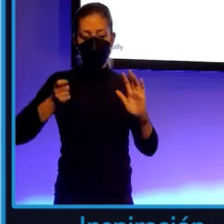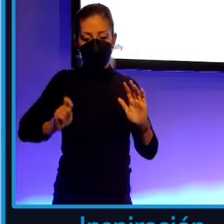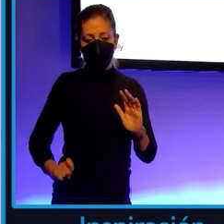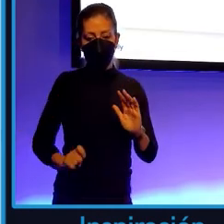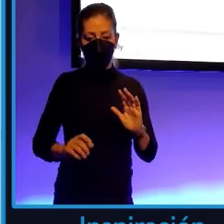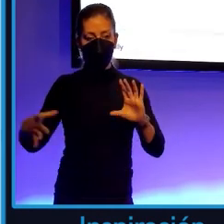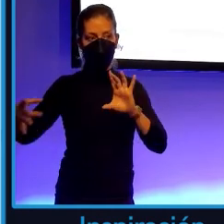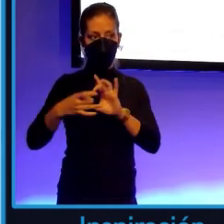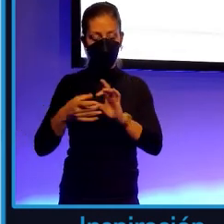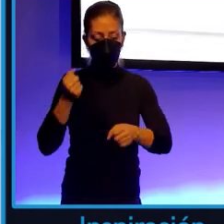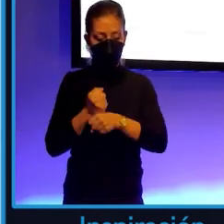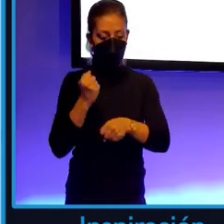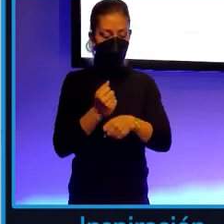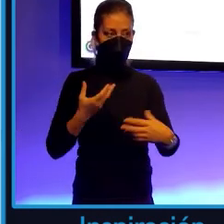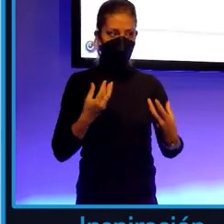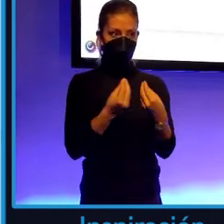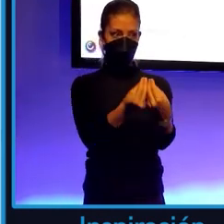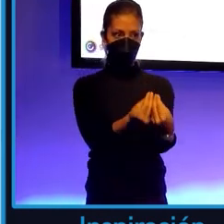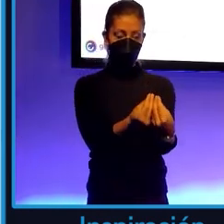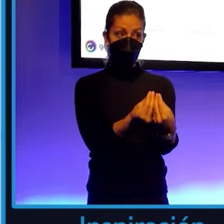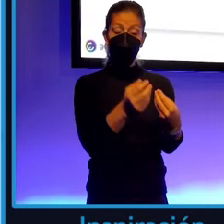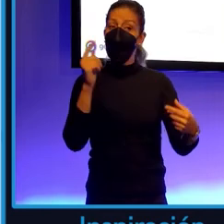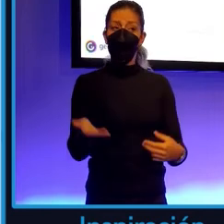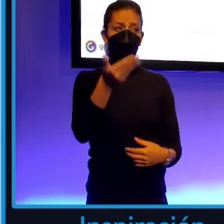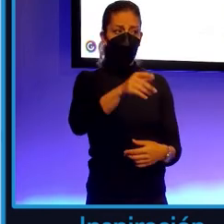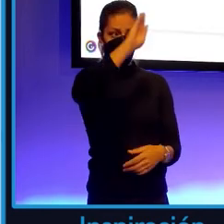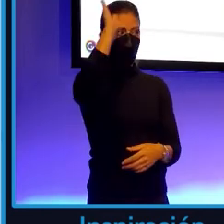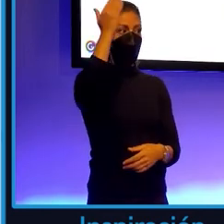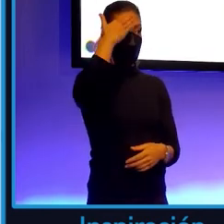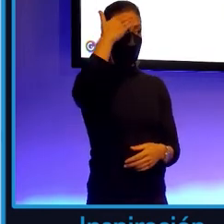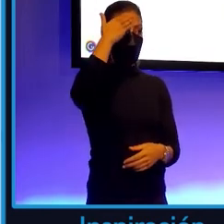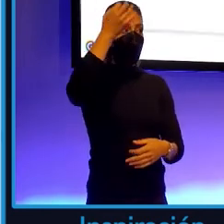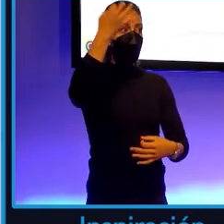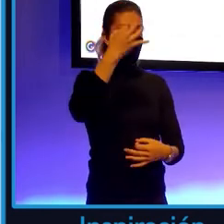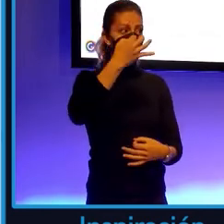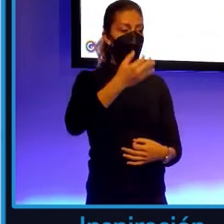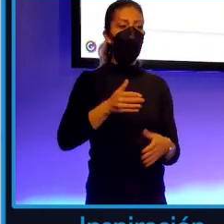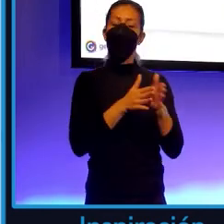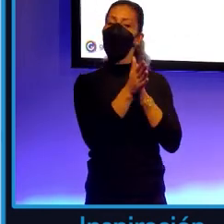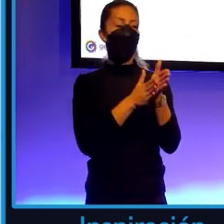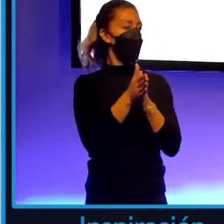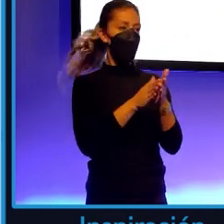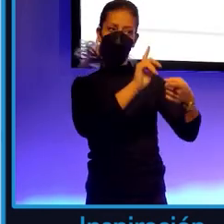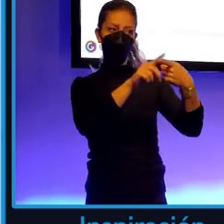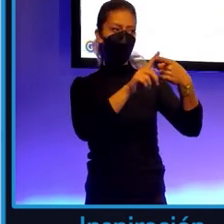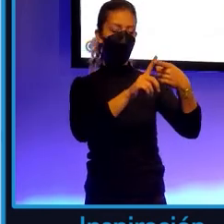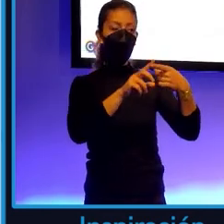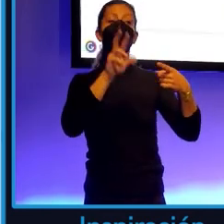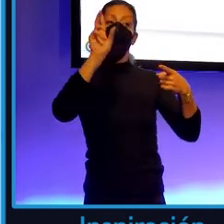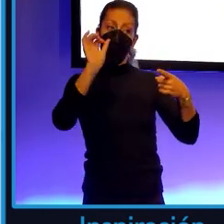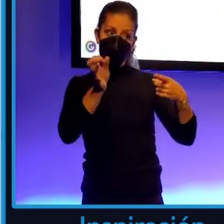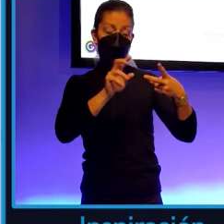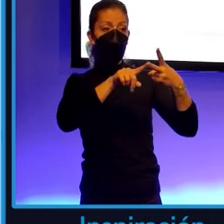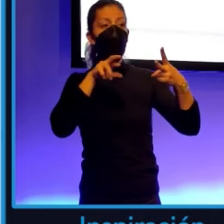lo importante en este caso es estar motivados estar motivadas no hemos oído es importante buscar las herramientas efectivo ser